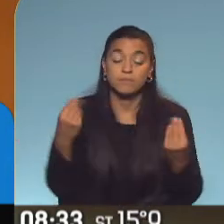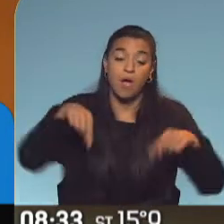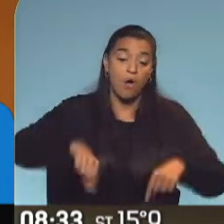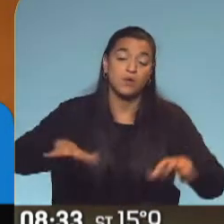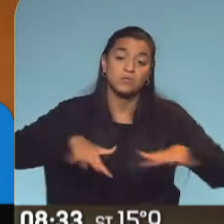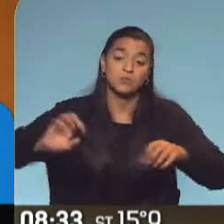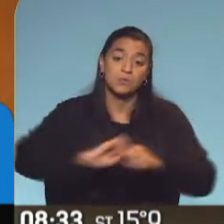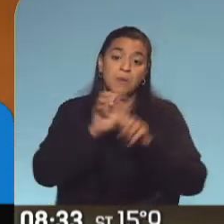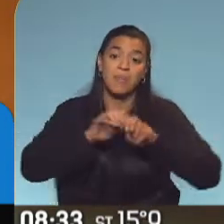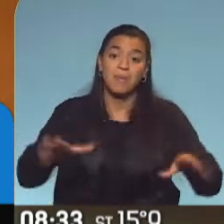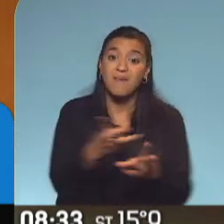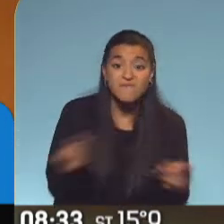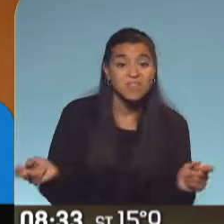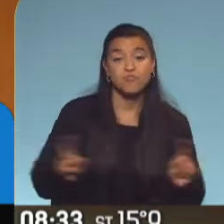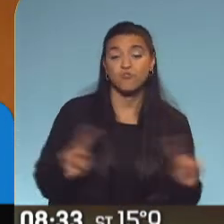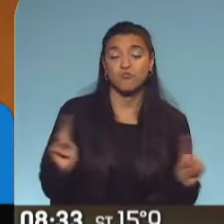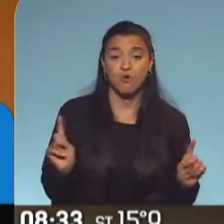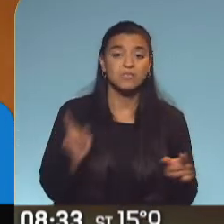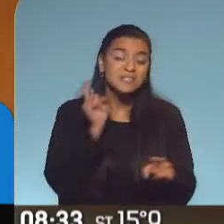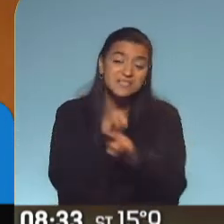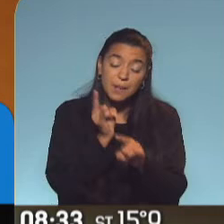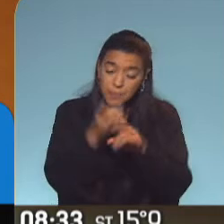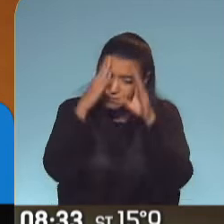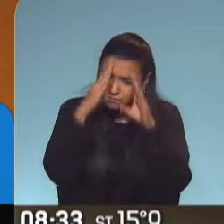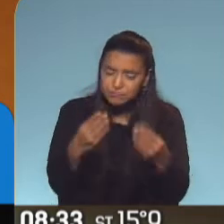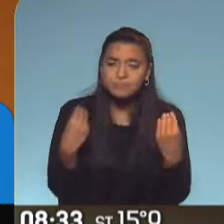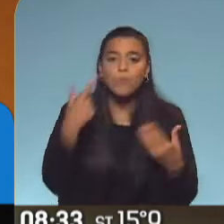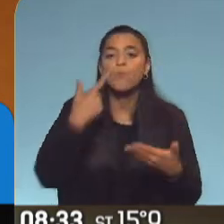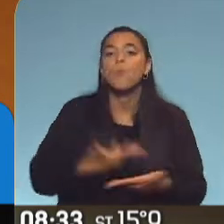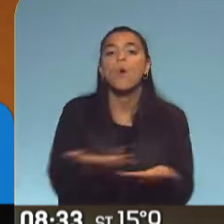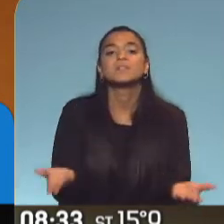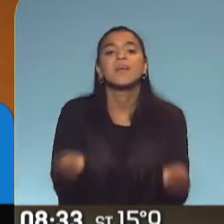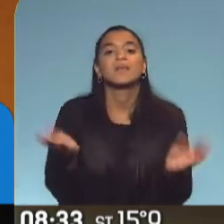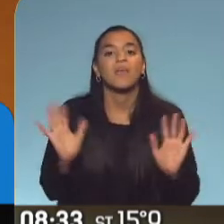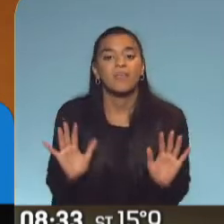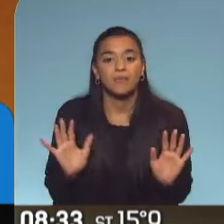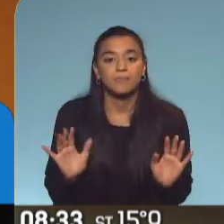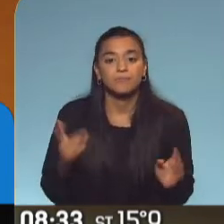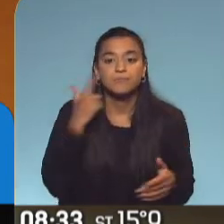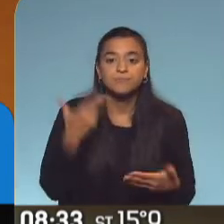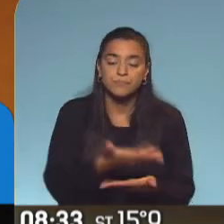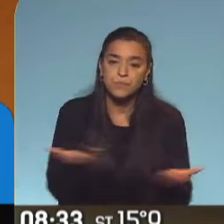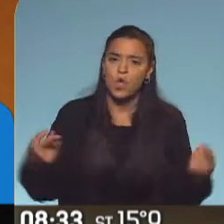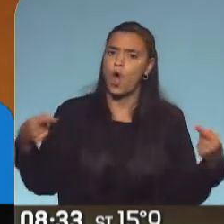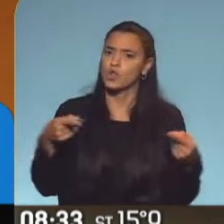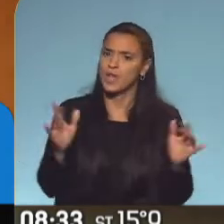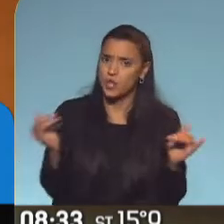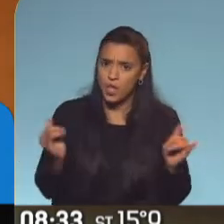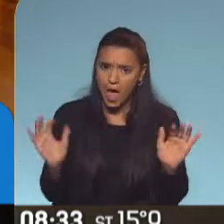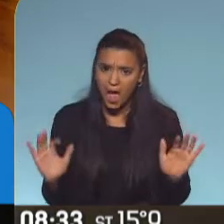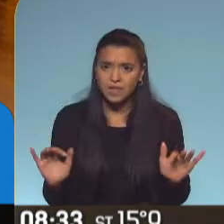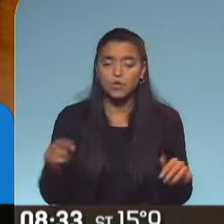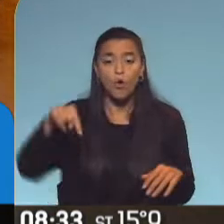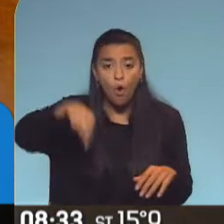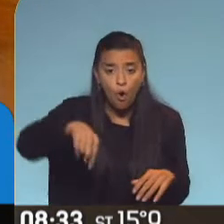hemos superado. Siempre poniendo la mirada en la evidencia, ¿no? Y que la evidencia ha sido contradictoria. Digo,